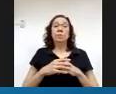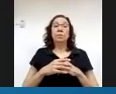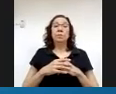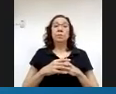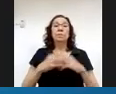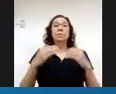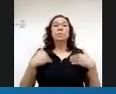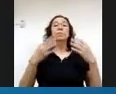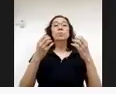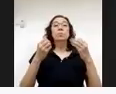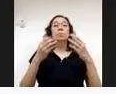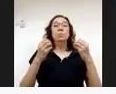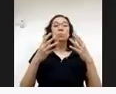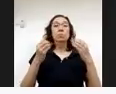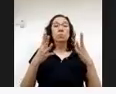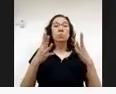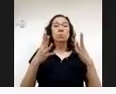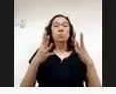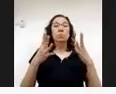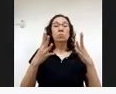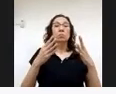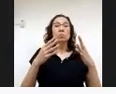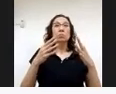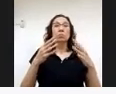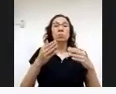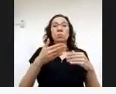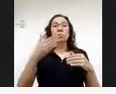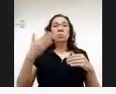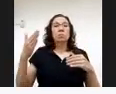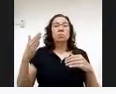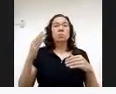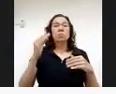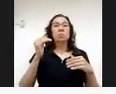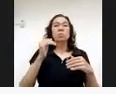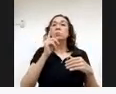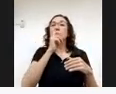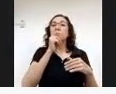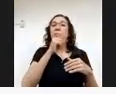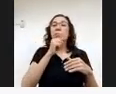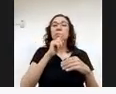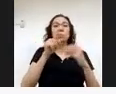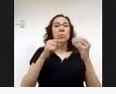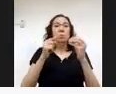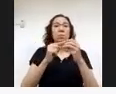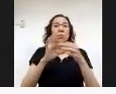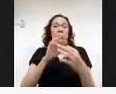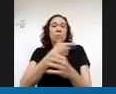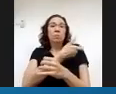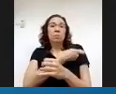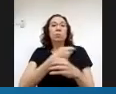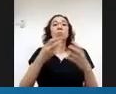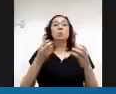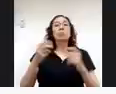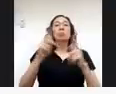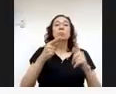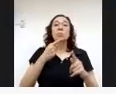Hay muchos mitos acerca de la vacunación y muchos dicen, por ejemplo,